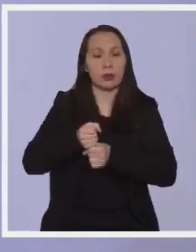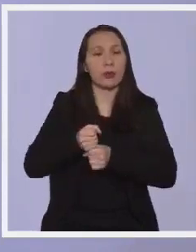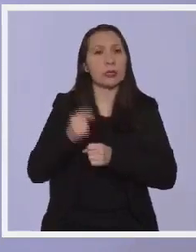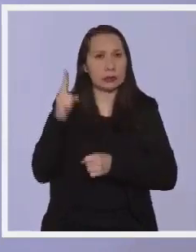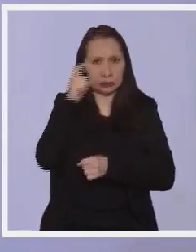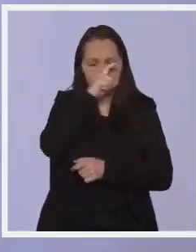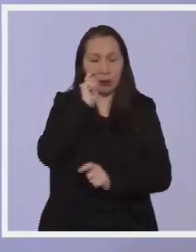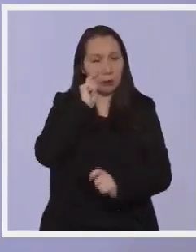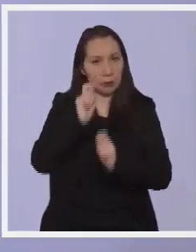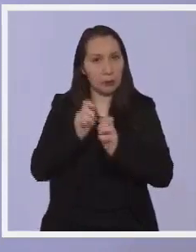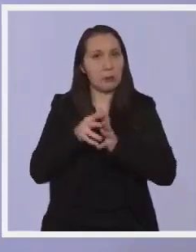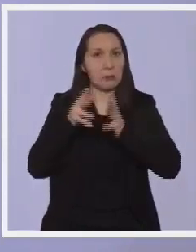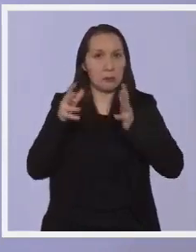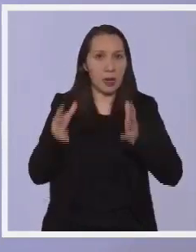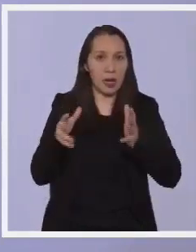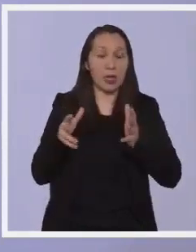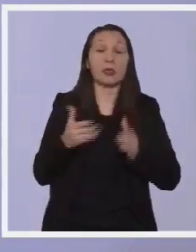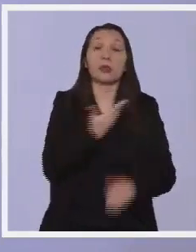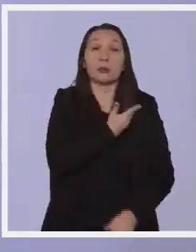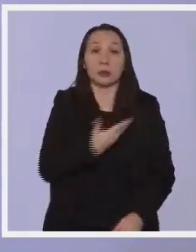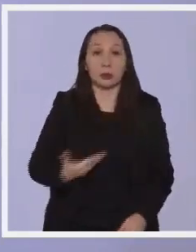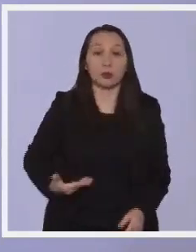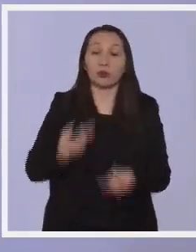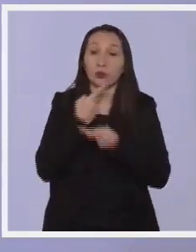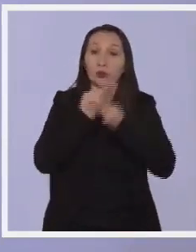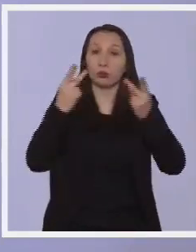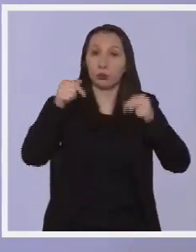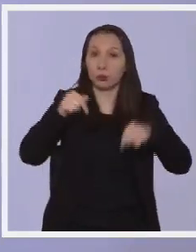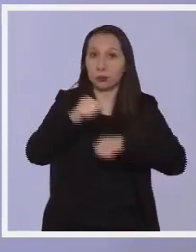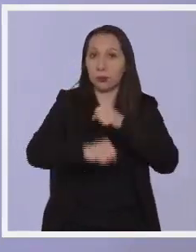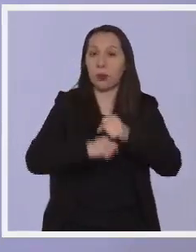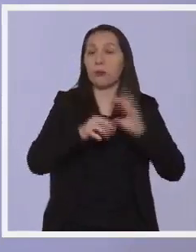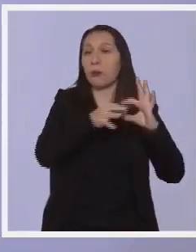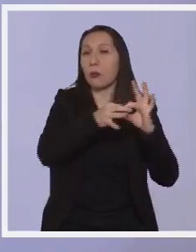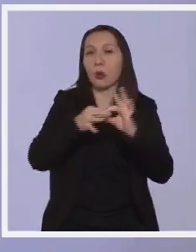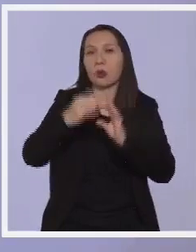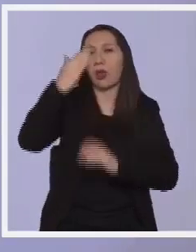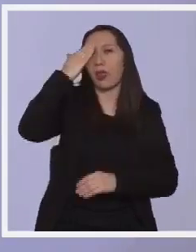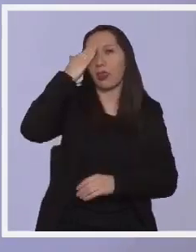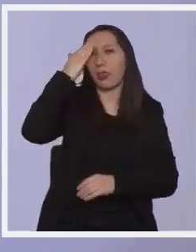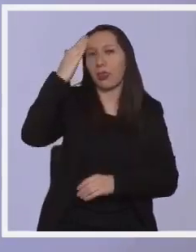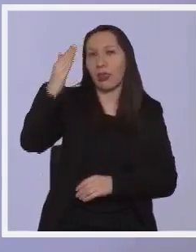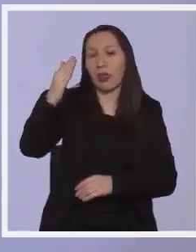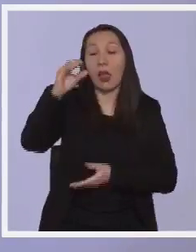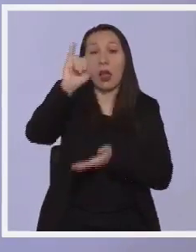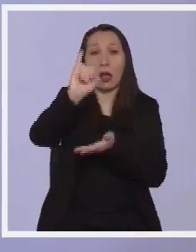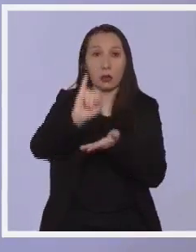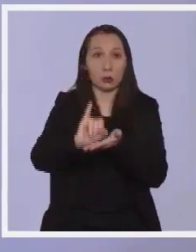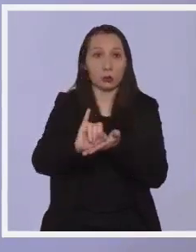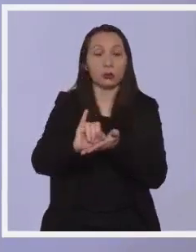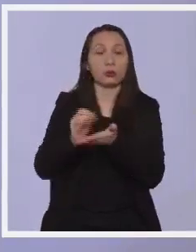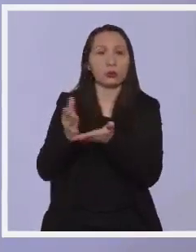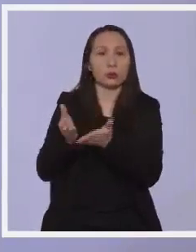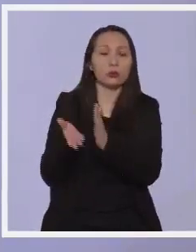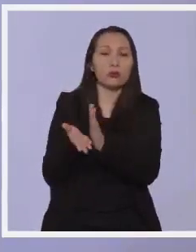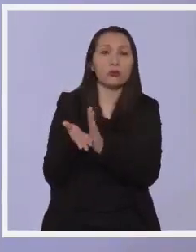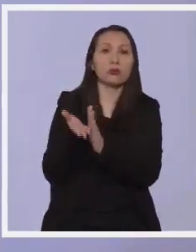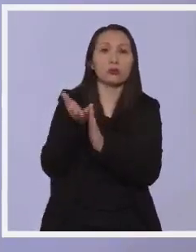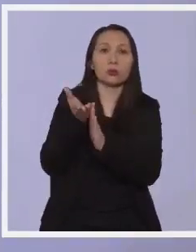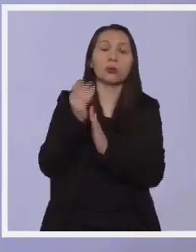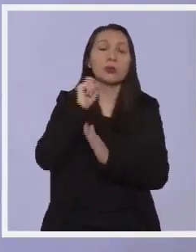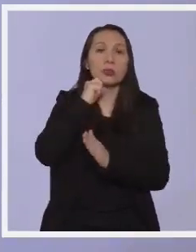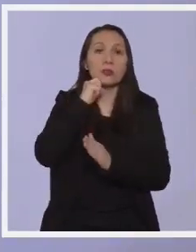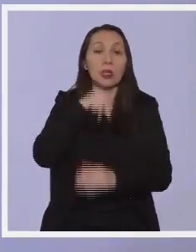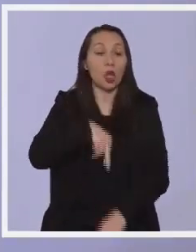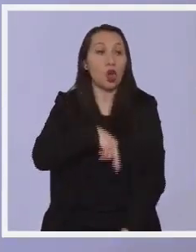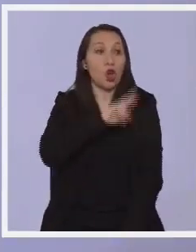condiciones de más riesgo. El presidente anunció este año, con motivo del Día de la Institución, un incremento que significó en el